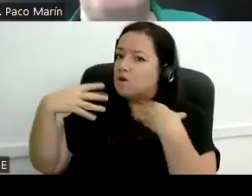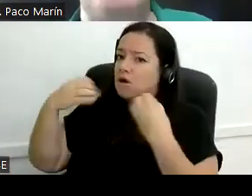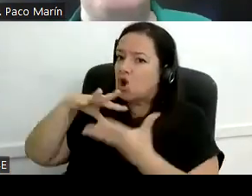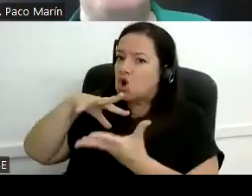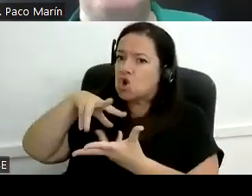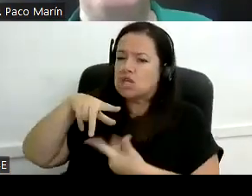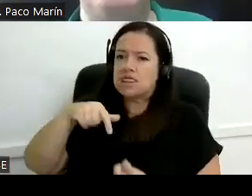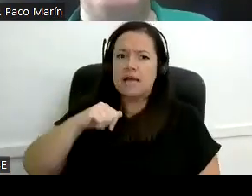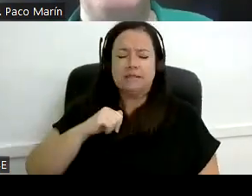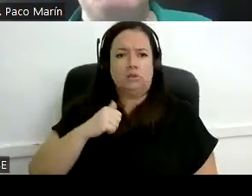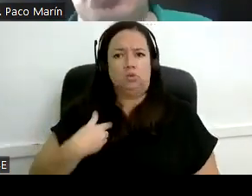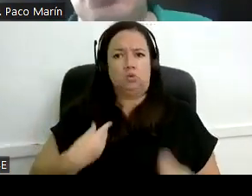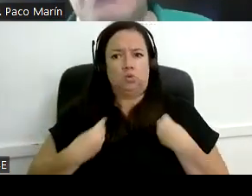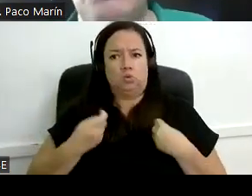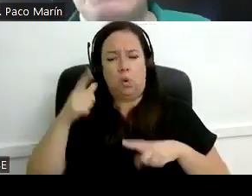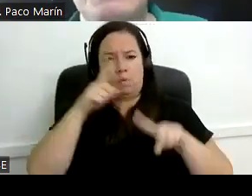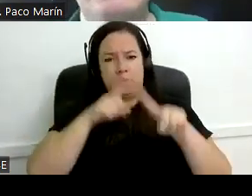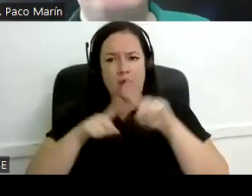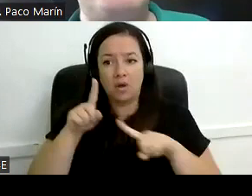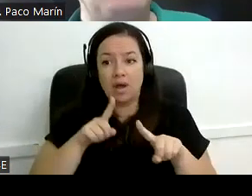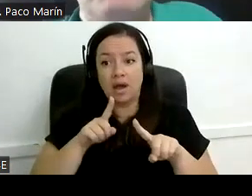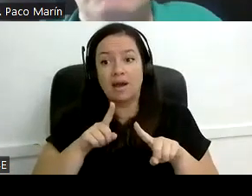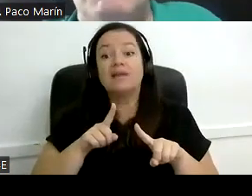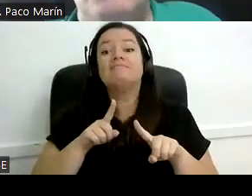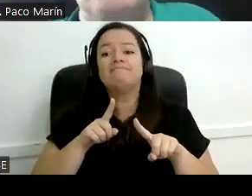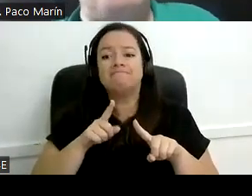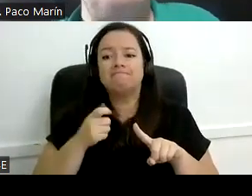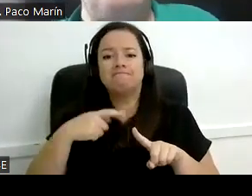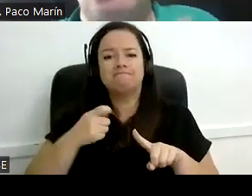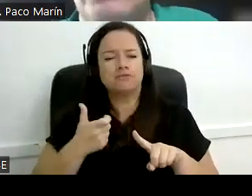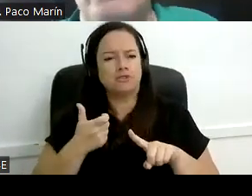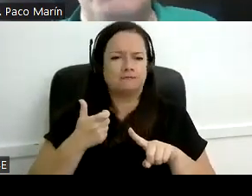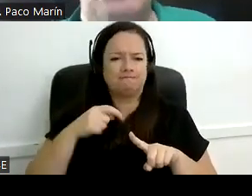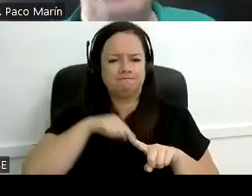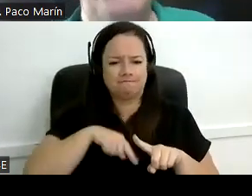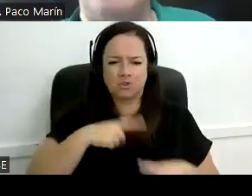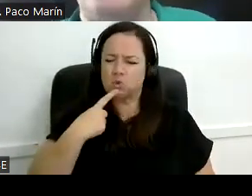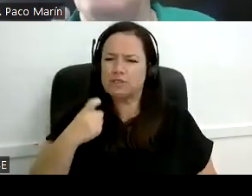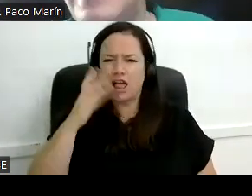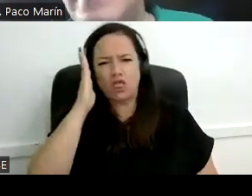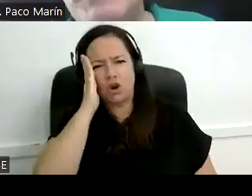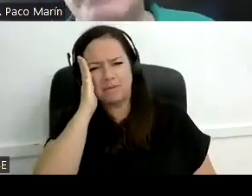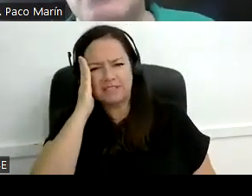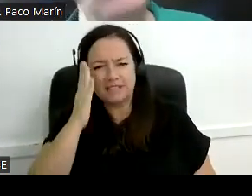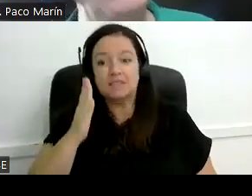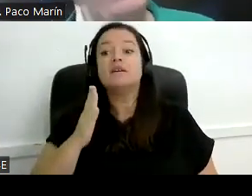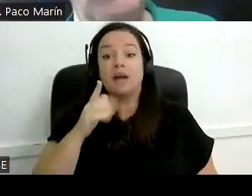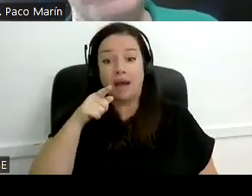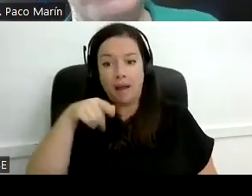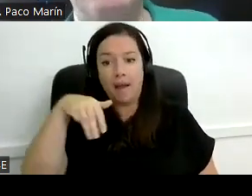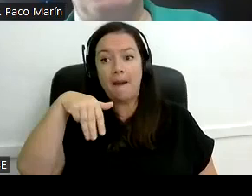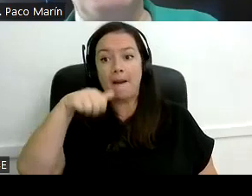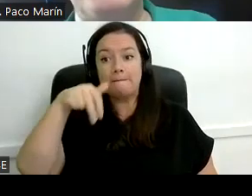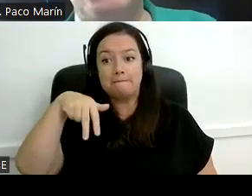nos ha importunado y estamos más contracturados y nos cuesta dormirnos por esa razón? El magnesio es